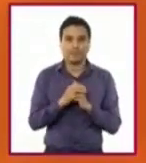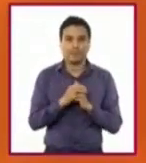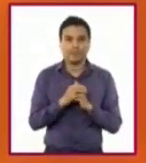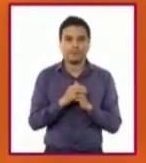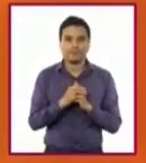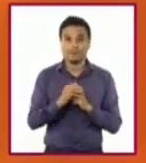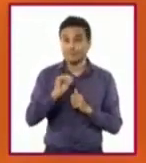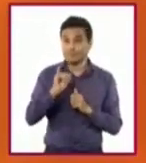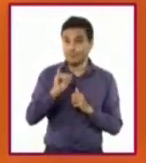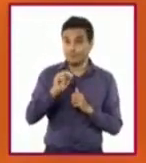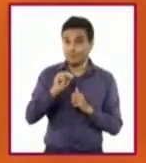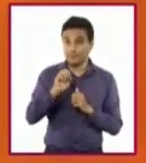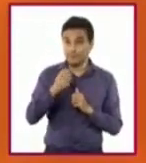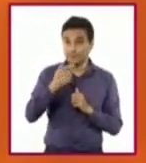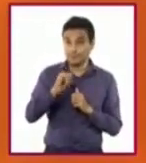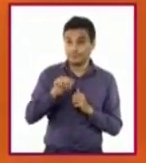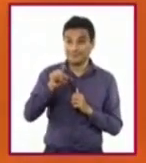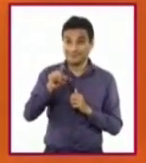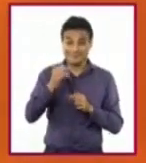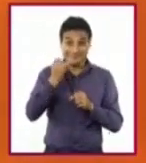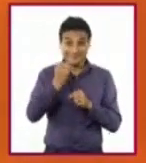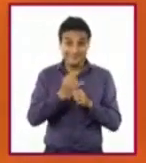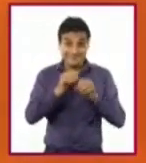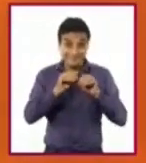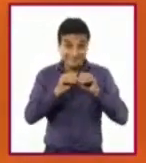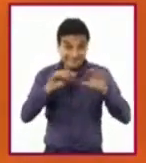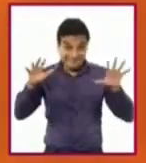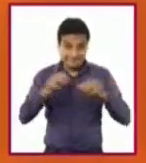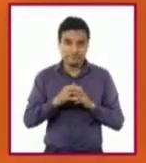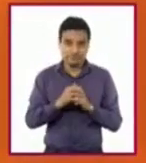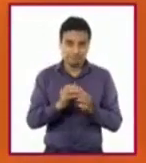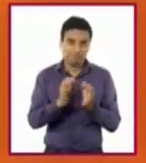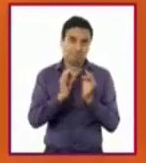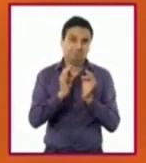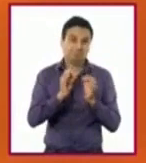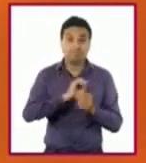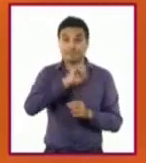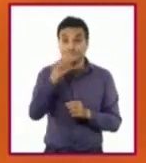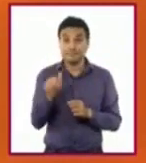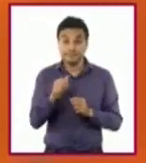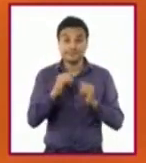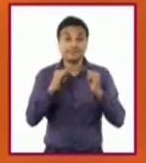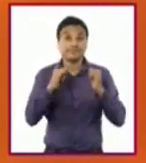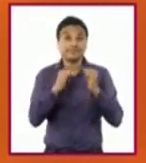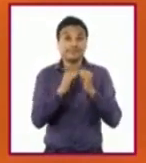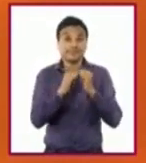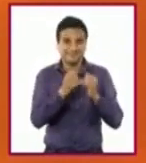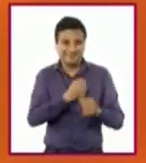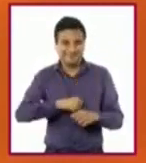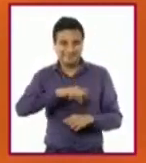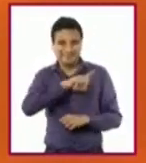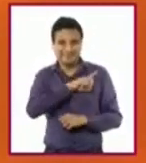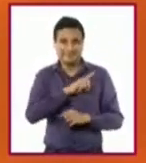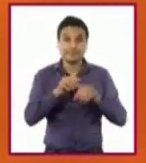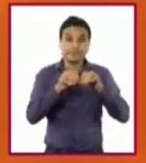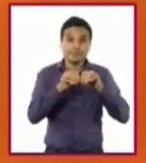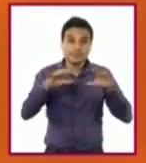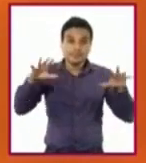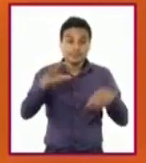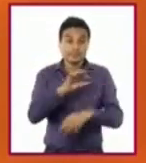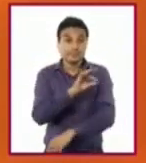informa el inegi cuando una institución de salud emprende una campaña de vacunación para todas las niñas y los niños